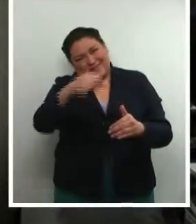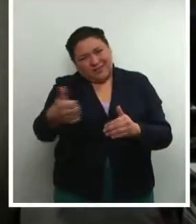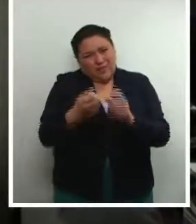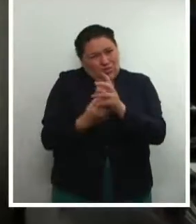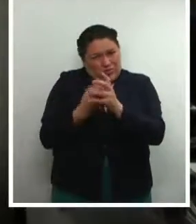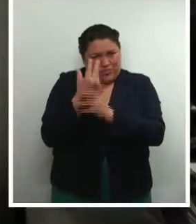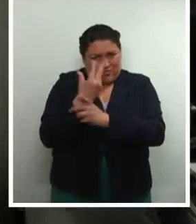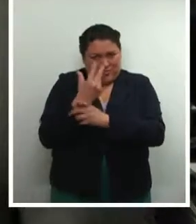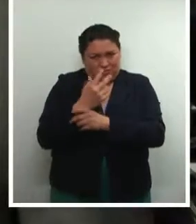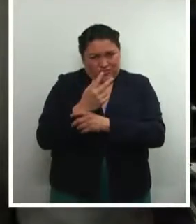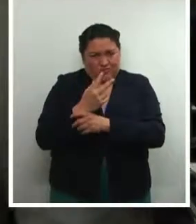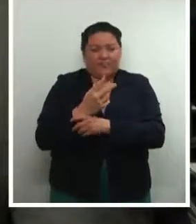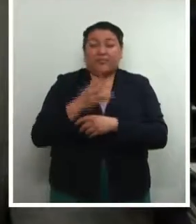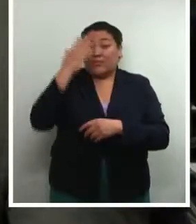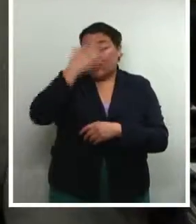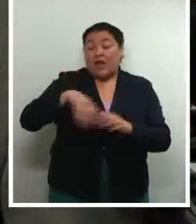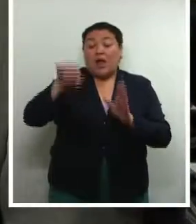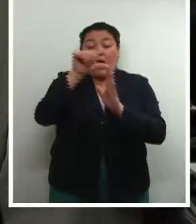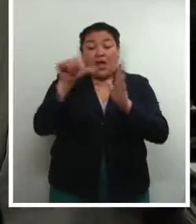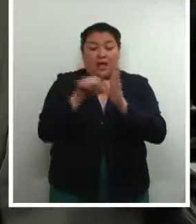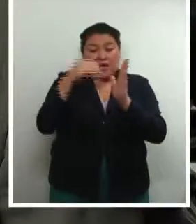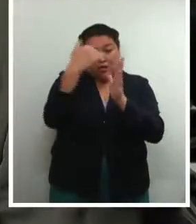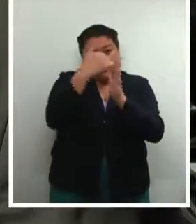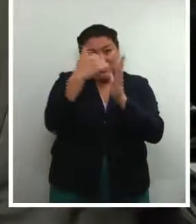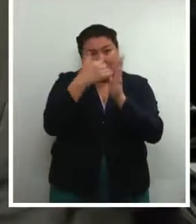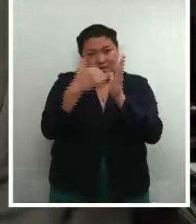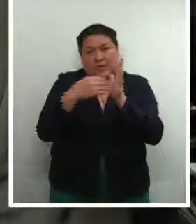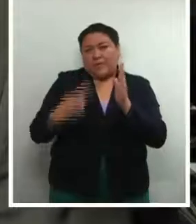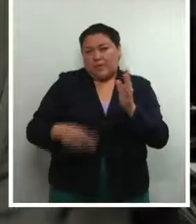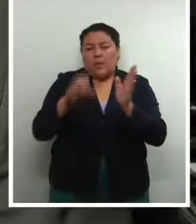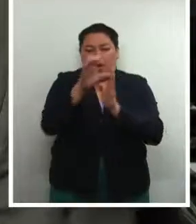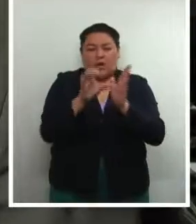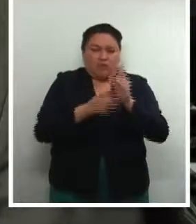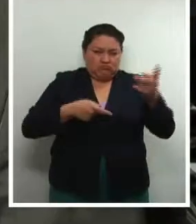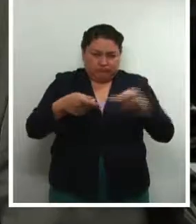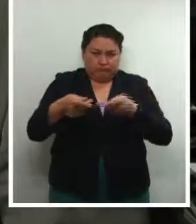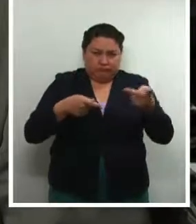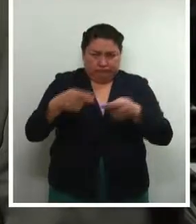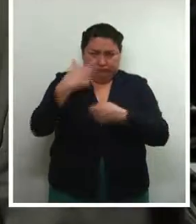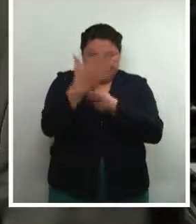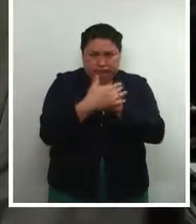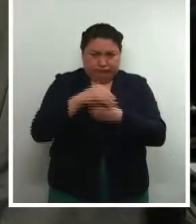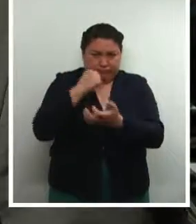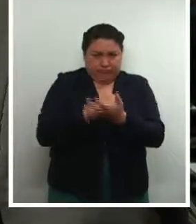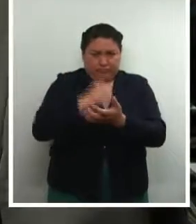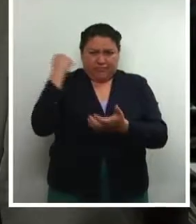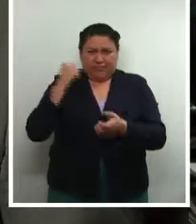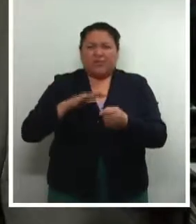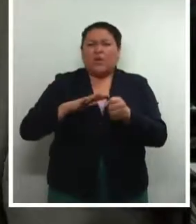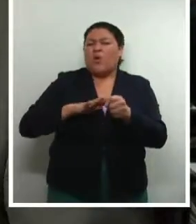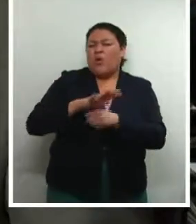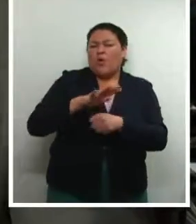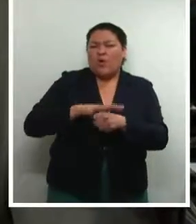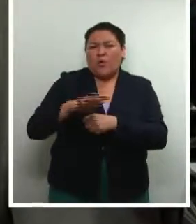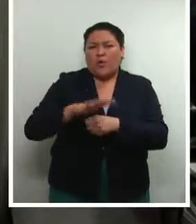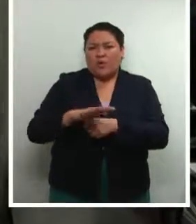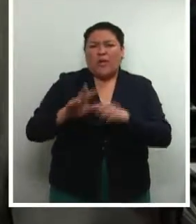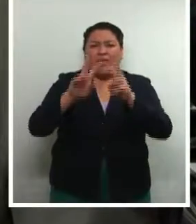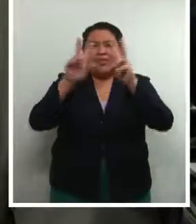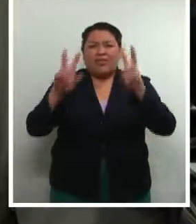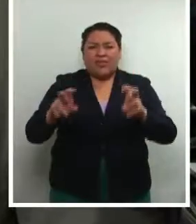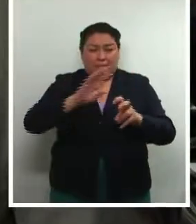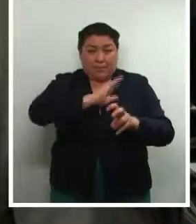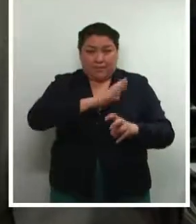integra también diversos artículos de este proyecto de Constitución relacionado con la ciudad